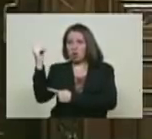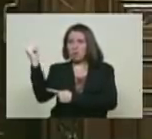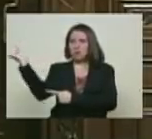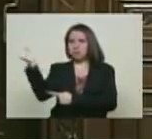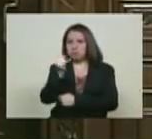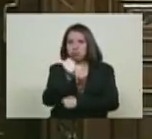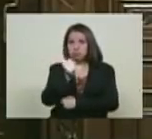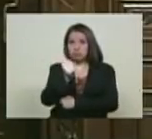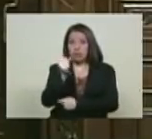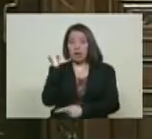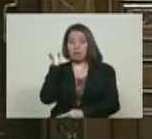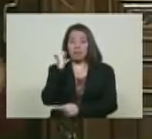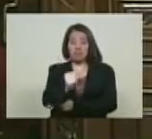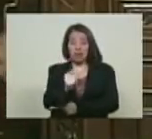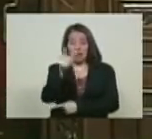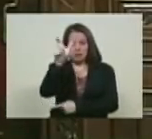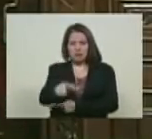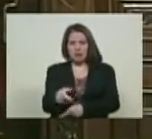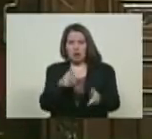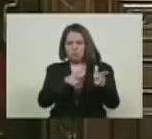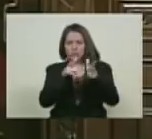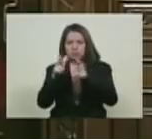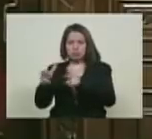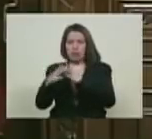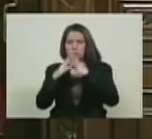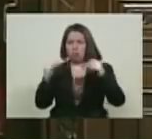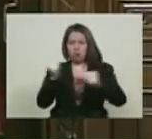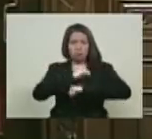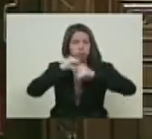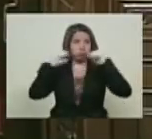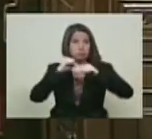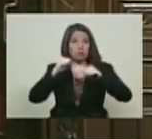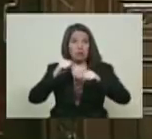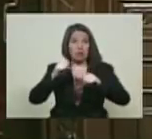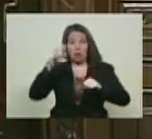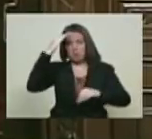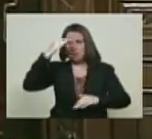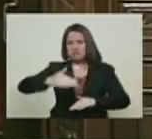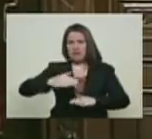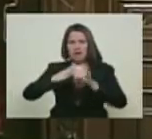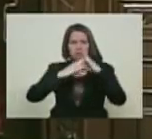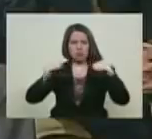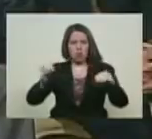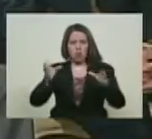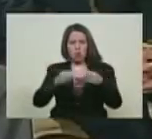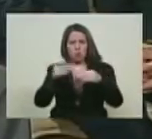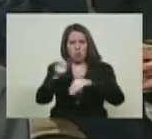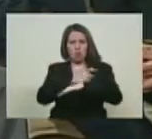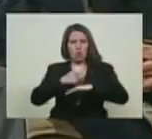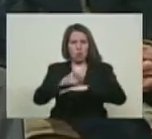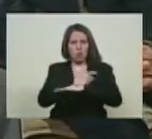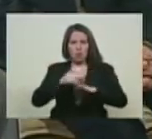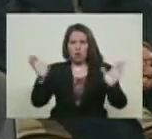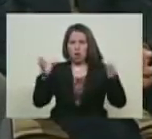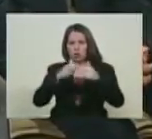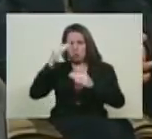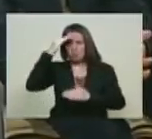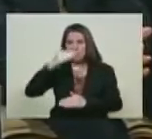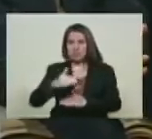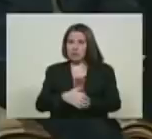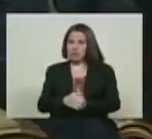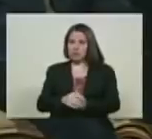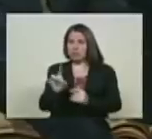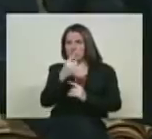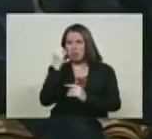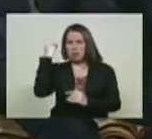a asesinar al presidente y a todos los que iban a estar en ese acto, porque lo tenía muy claro. Primero pensaba en el